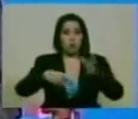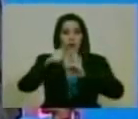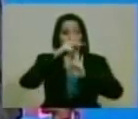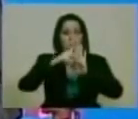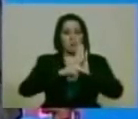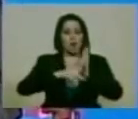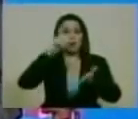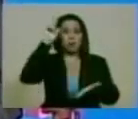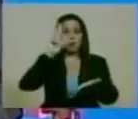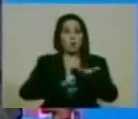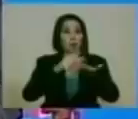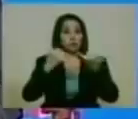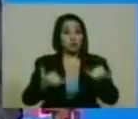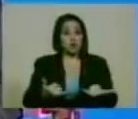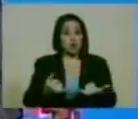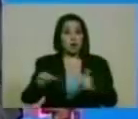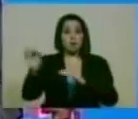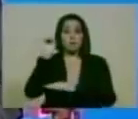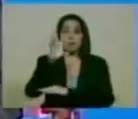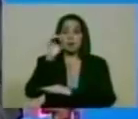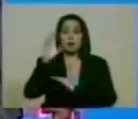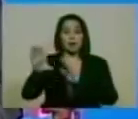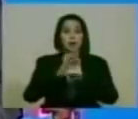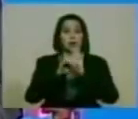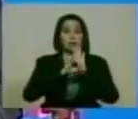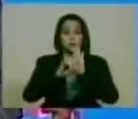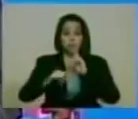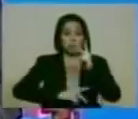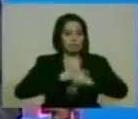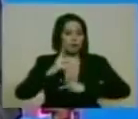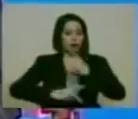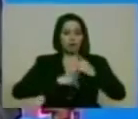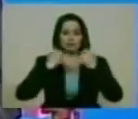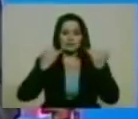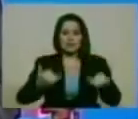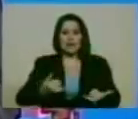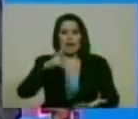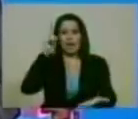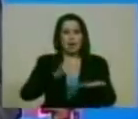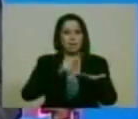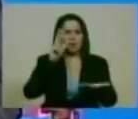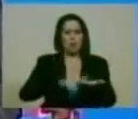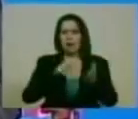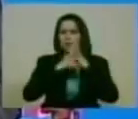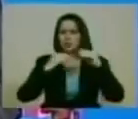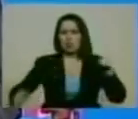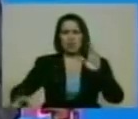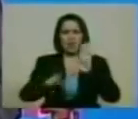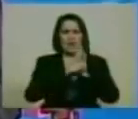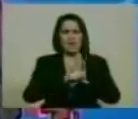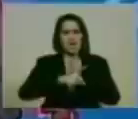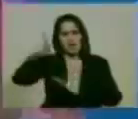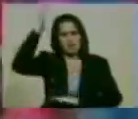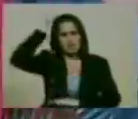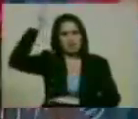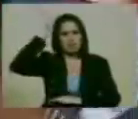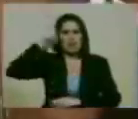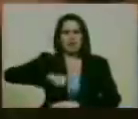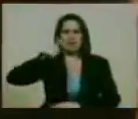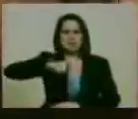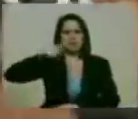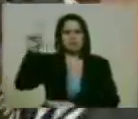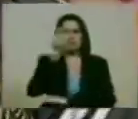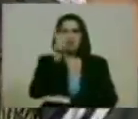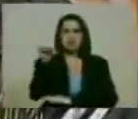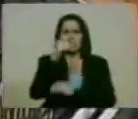que la constituyente proceda de manera directa a aprobar las leyes indígenas que necesita Venezuela